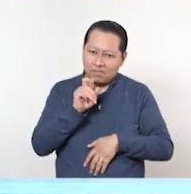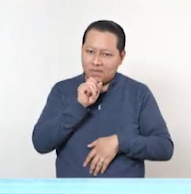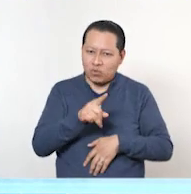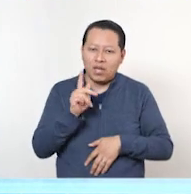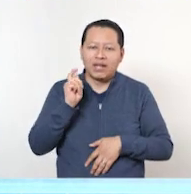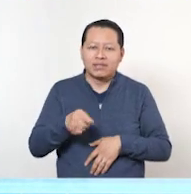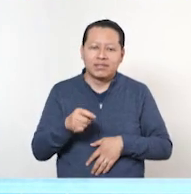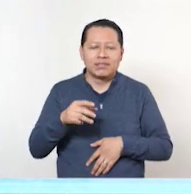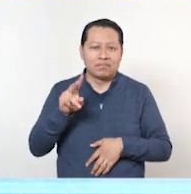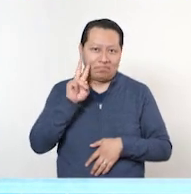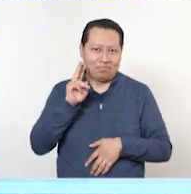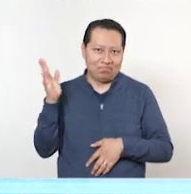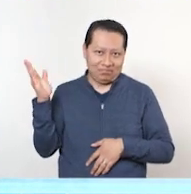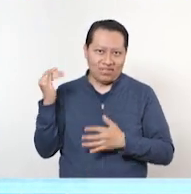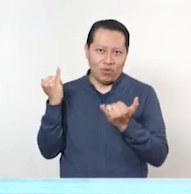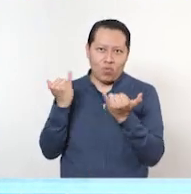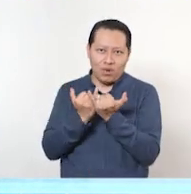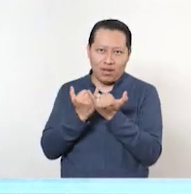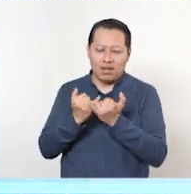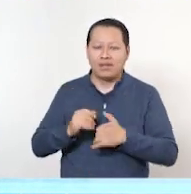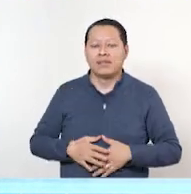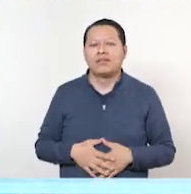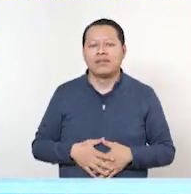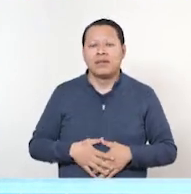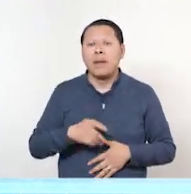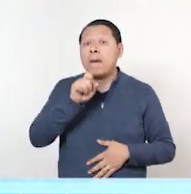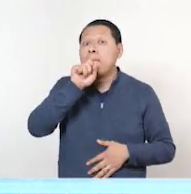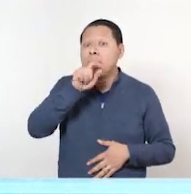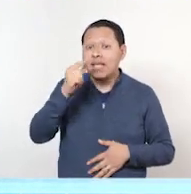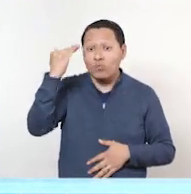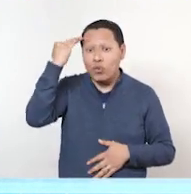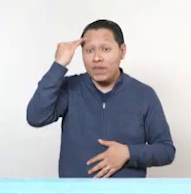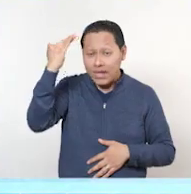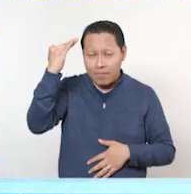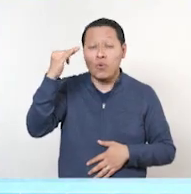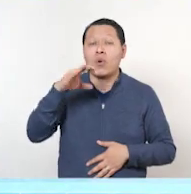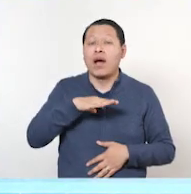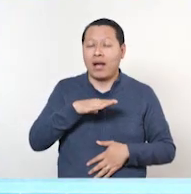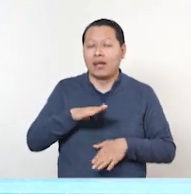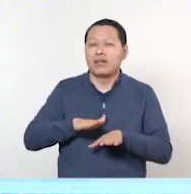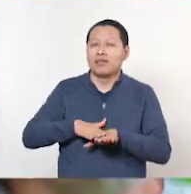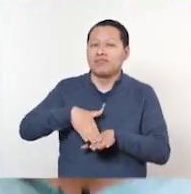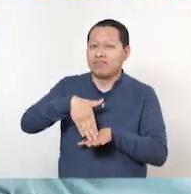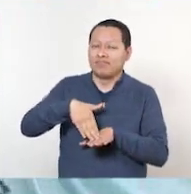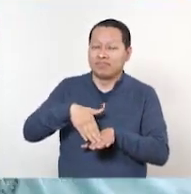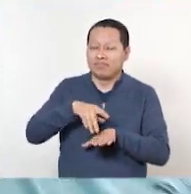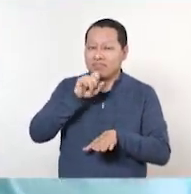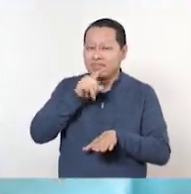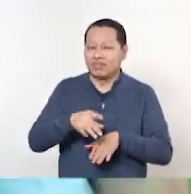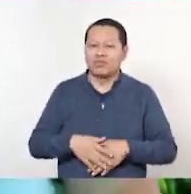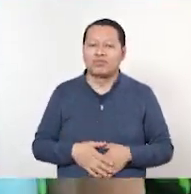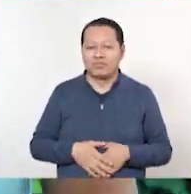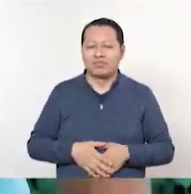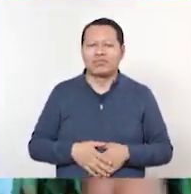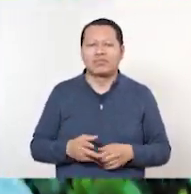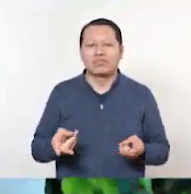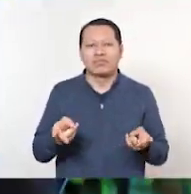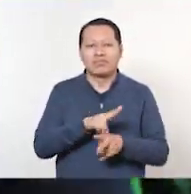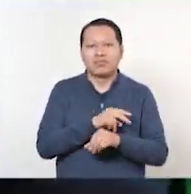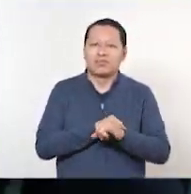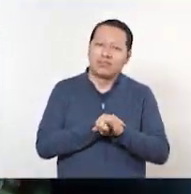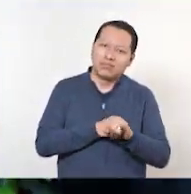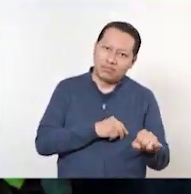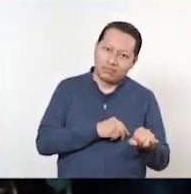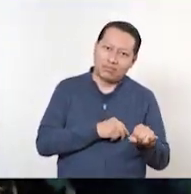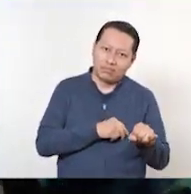nuestra pierna derecha y la mano derecha igual, y al mismo tiempo vamos a elevar talón del pie contrario.